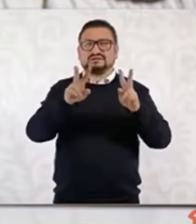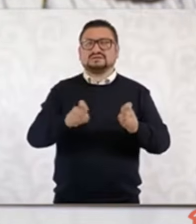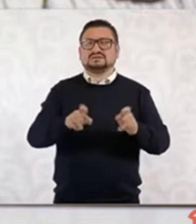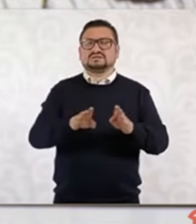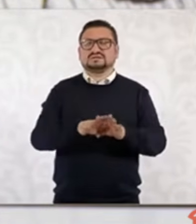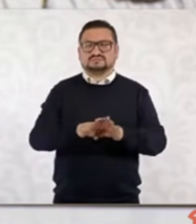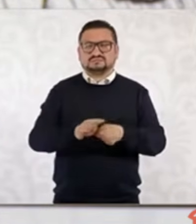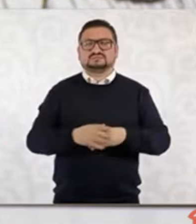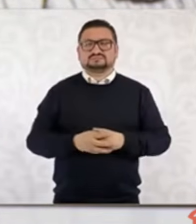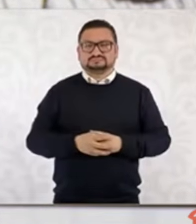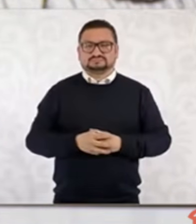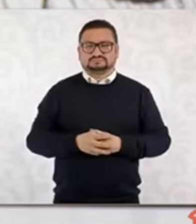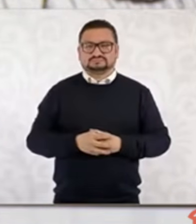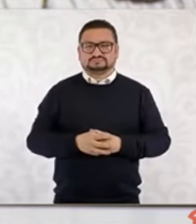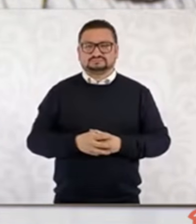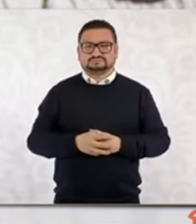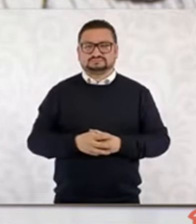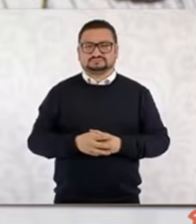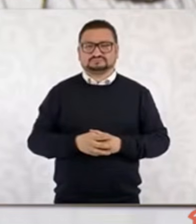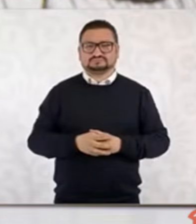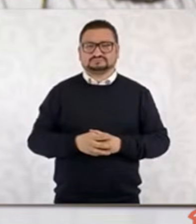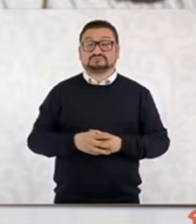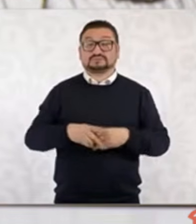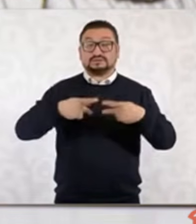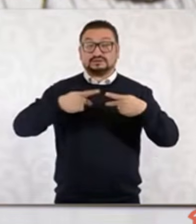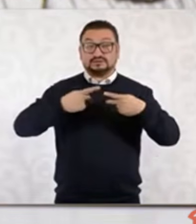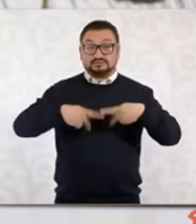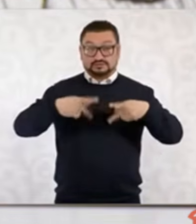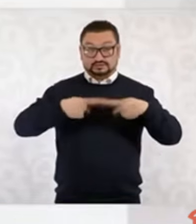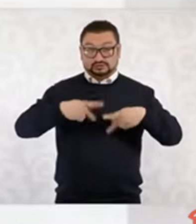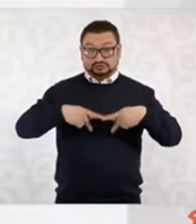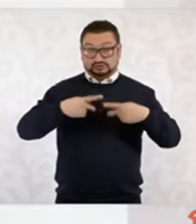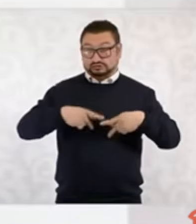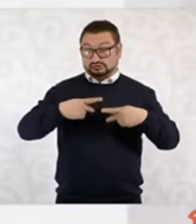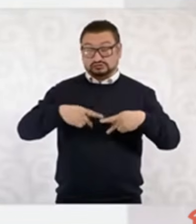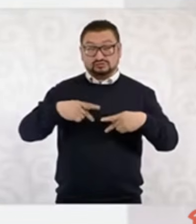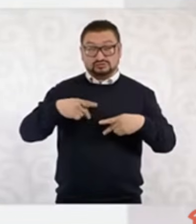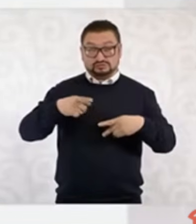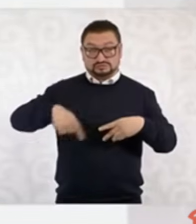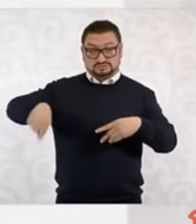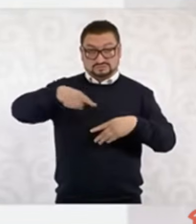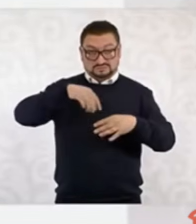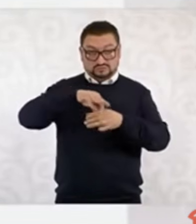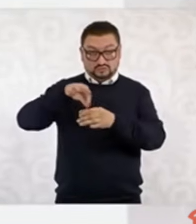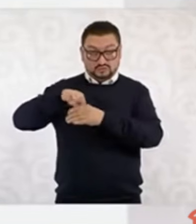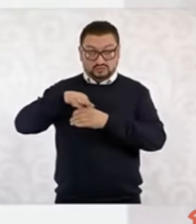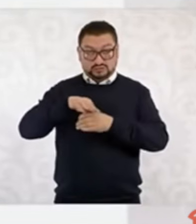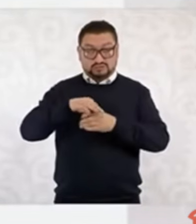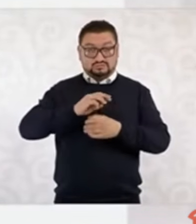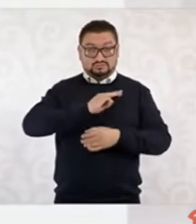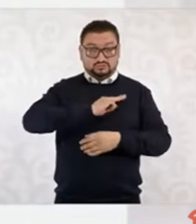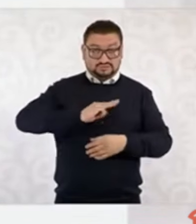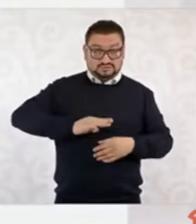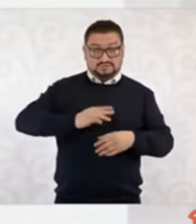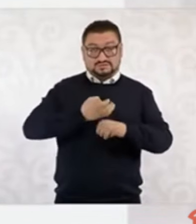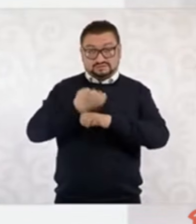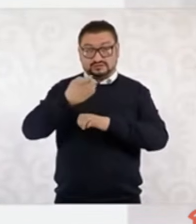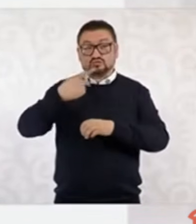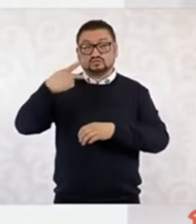ampliar la decisión de los ciudadanos sobre distintos temas en los municipios, en los